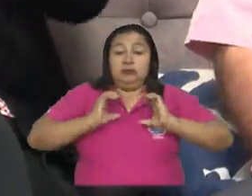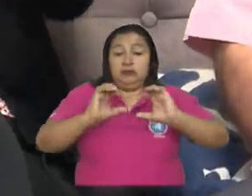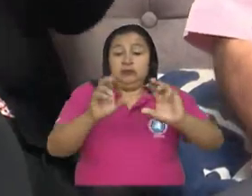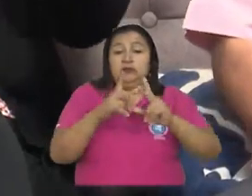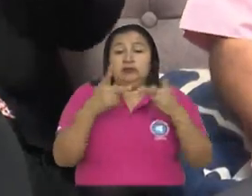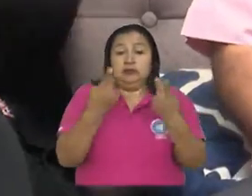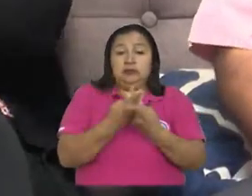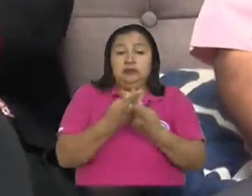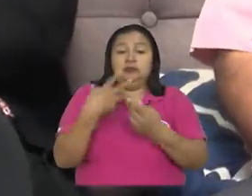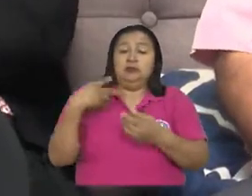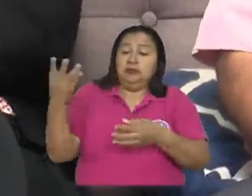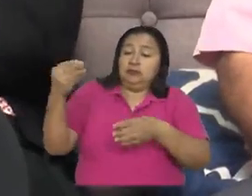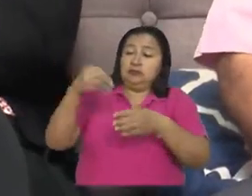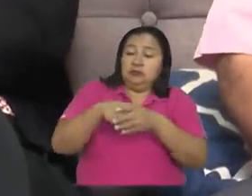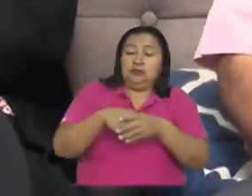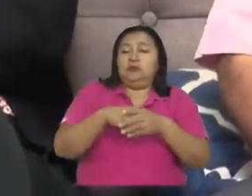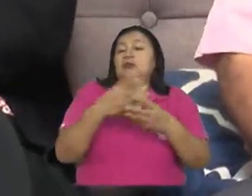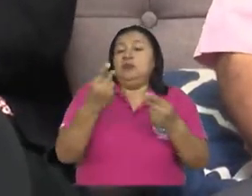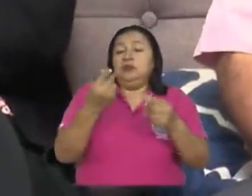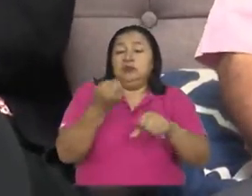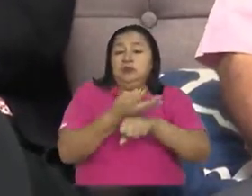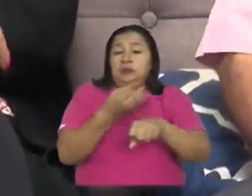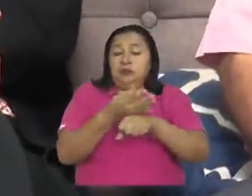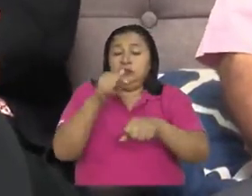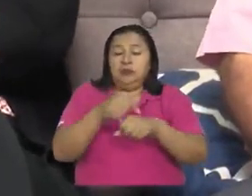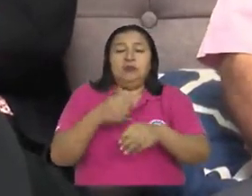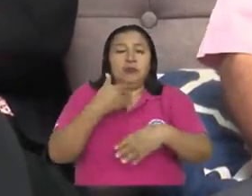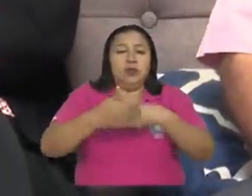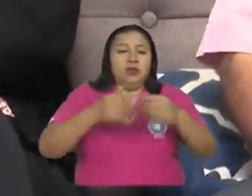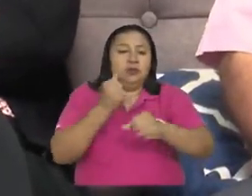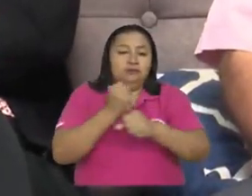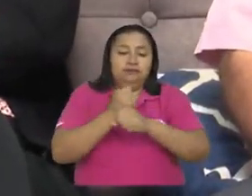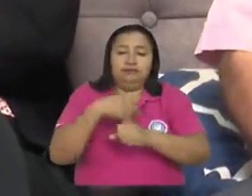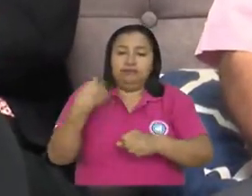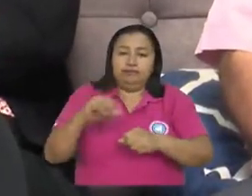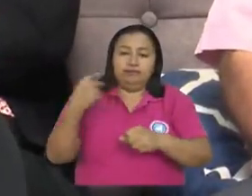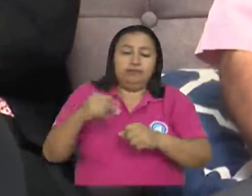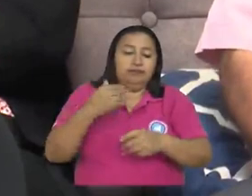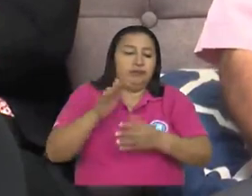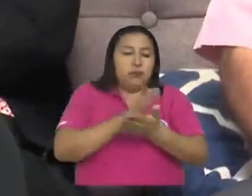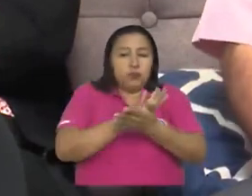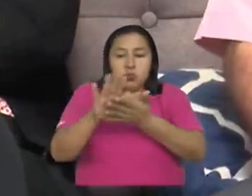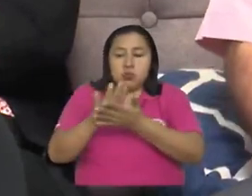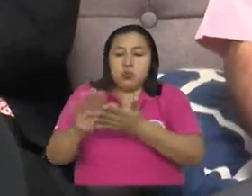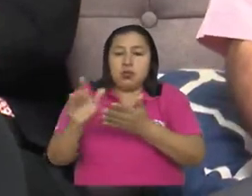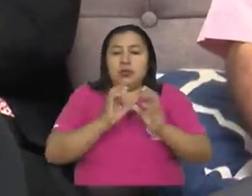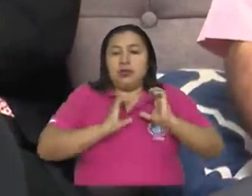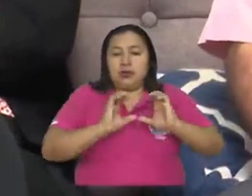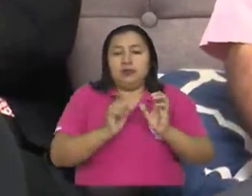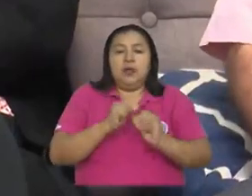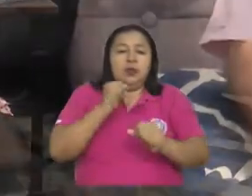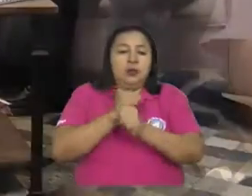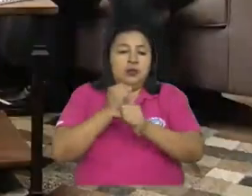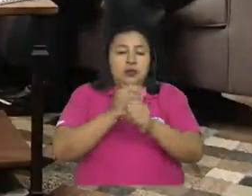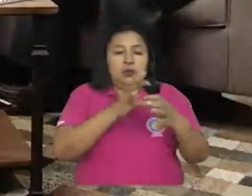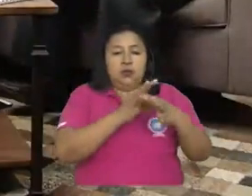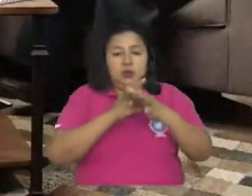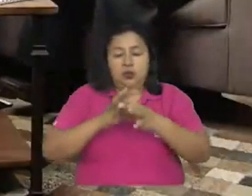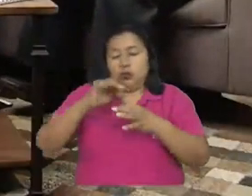través de las transferencias municipales nosotros avanzamos con mucha más rapidez en diferentes proyectos. Es un esfuerzo conjunto, así